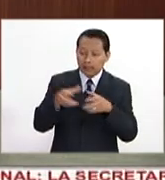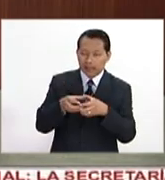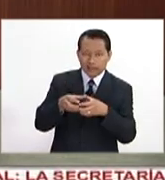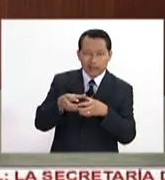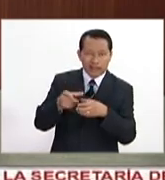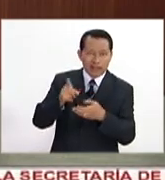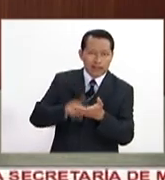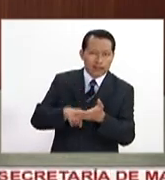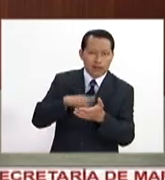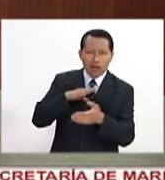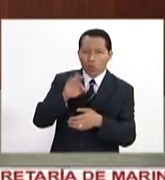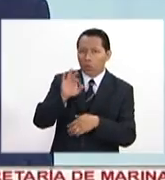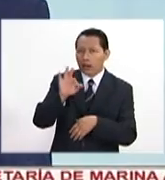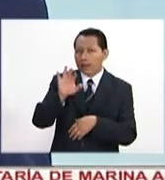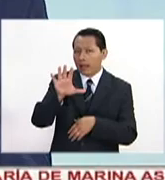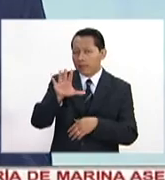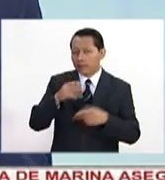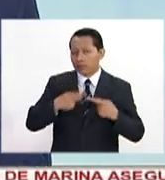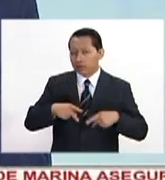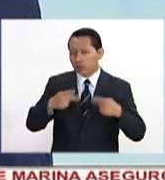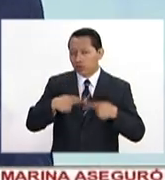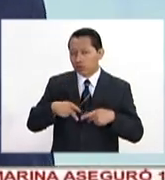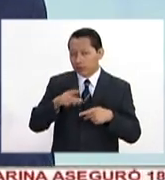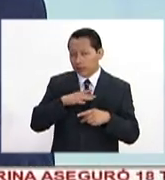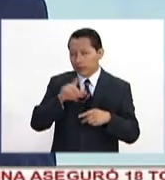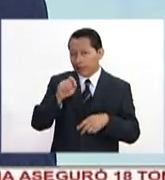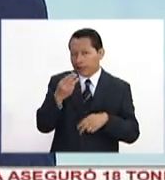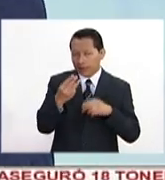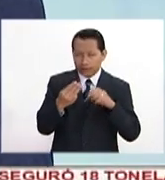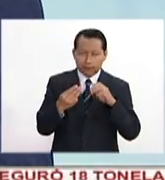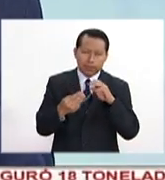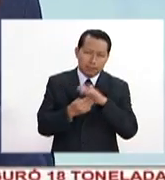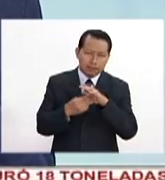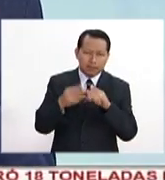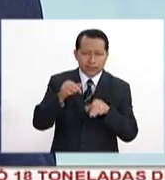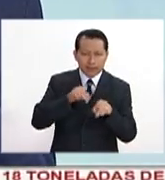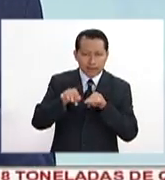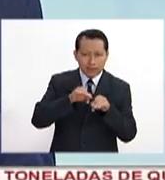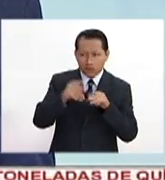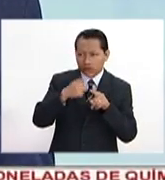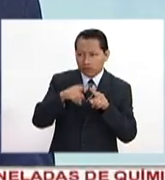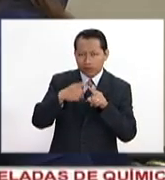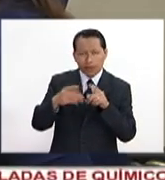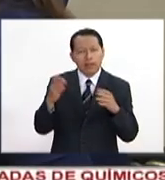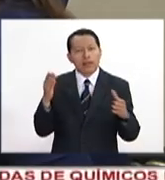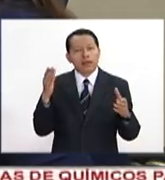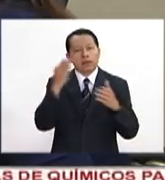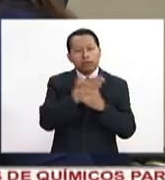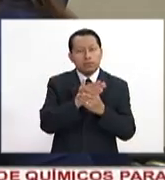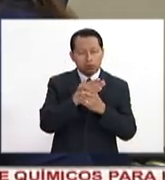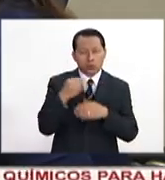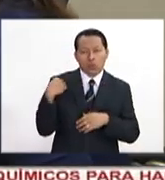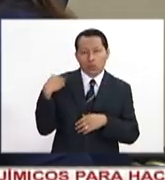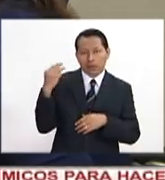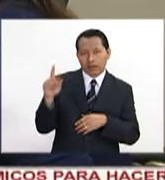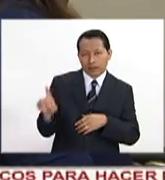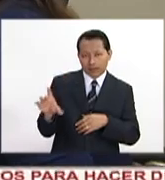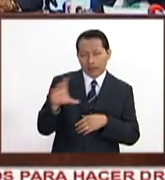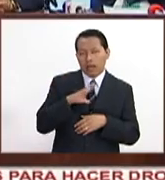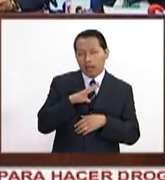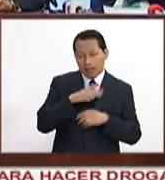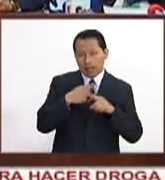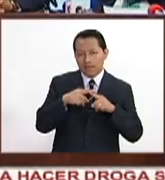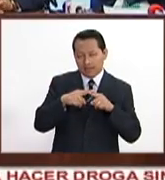de 45 personas distribuidas en 23 mesas de trabajo, quienes van a acudir a Washington y se reunirán diariamente con el